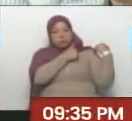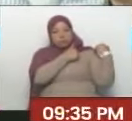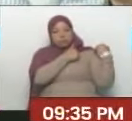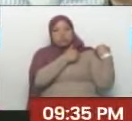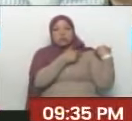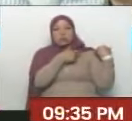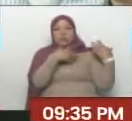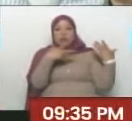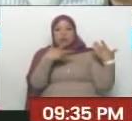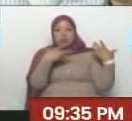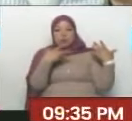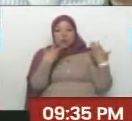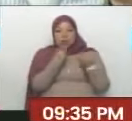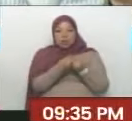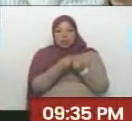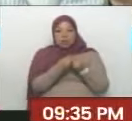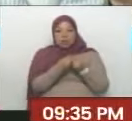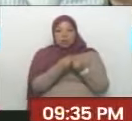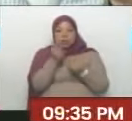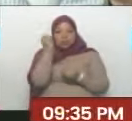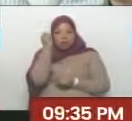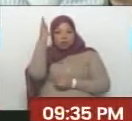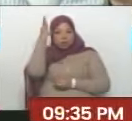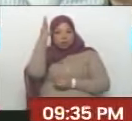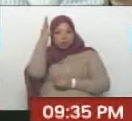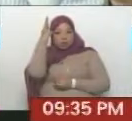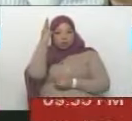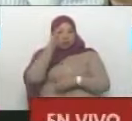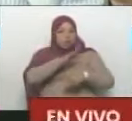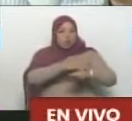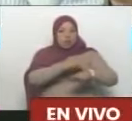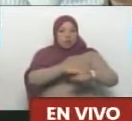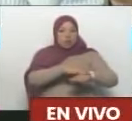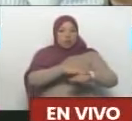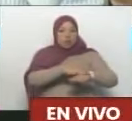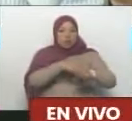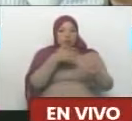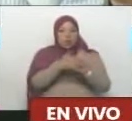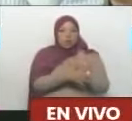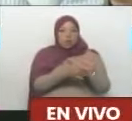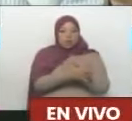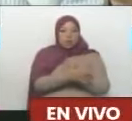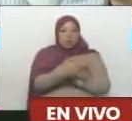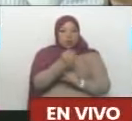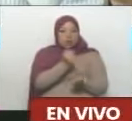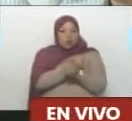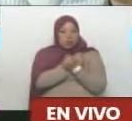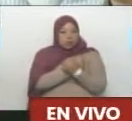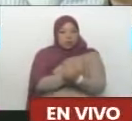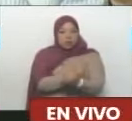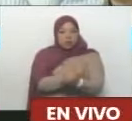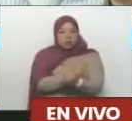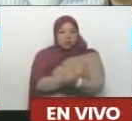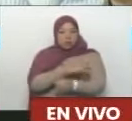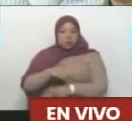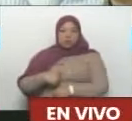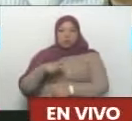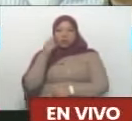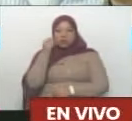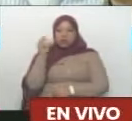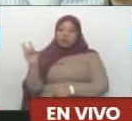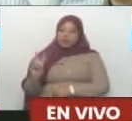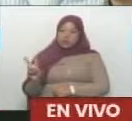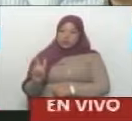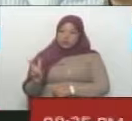su responsabilidad, la capacidad de difundir lo que somos y enamorarse como nosotros